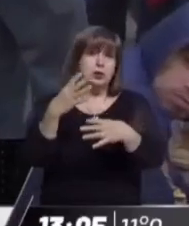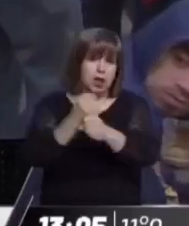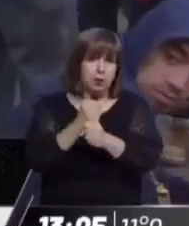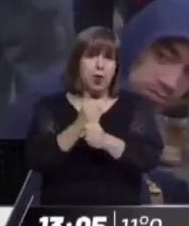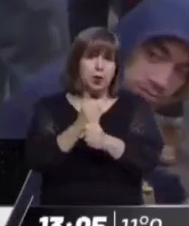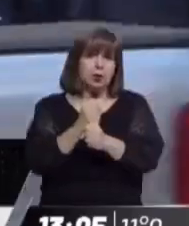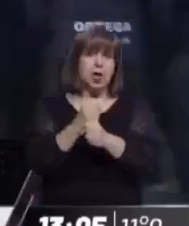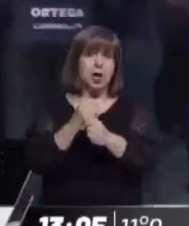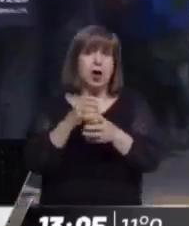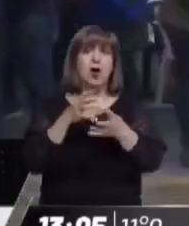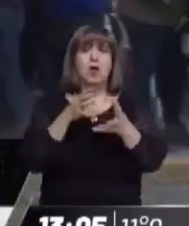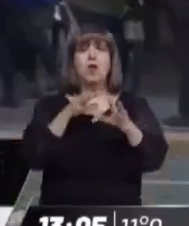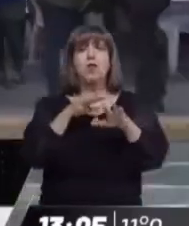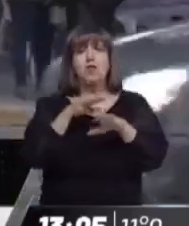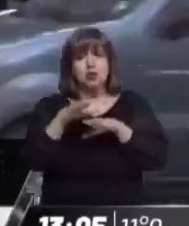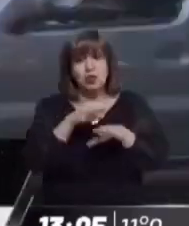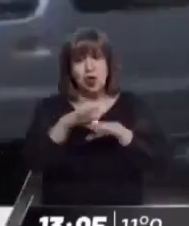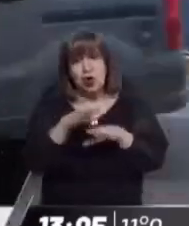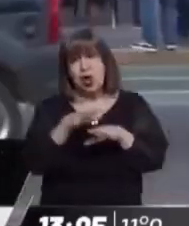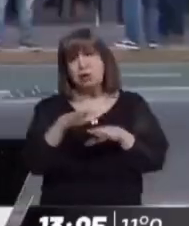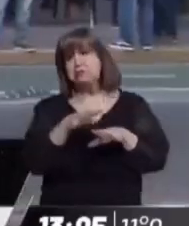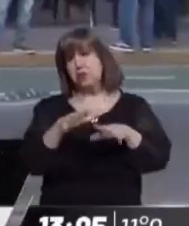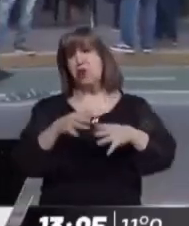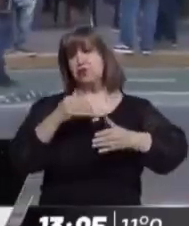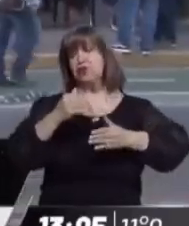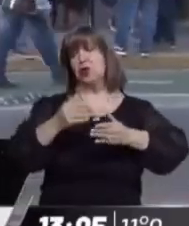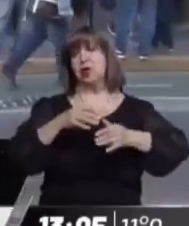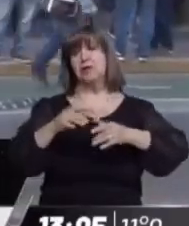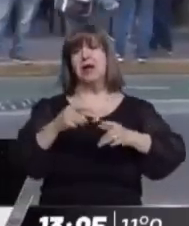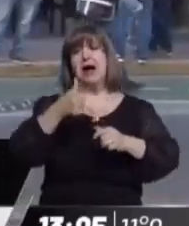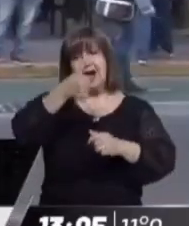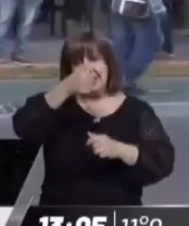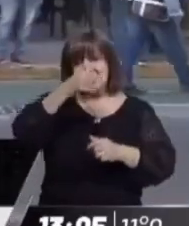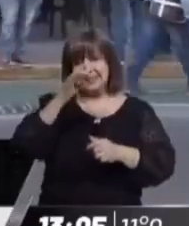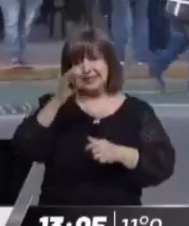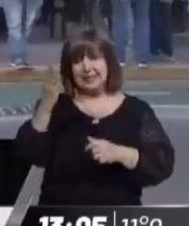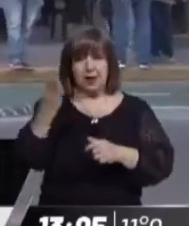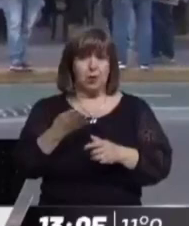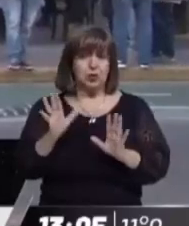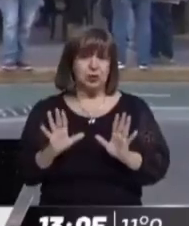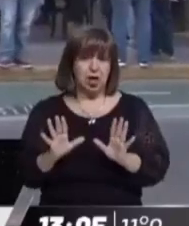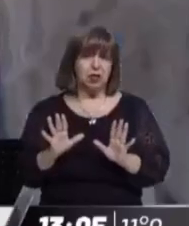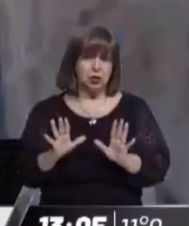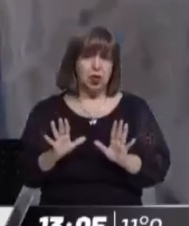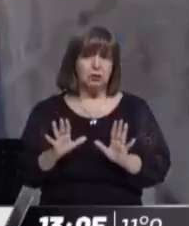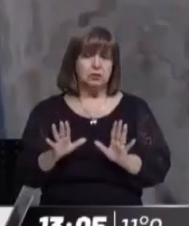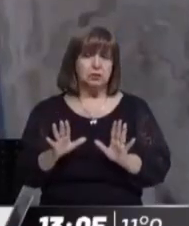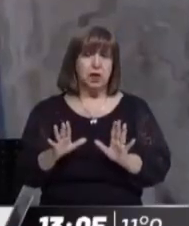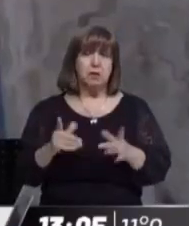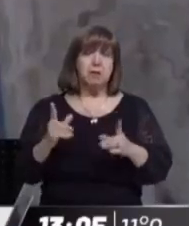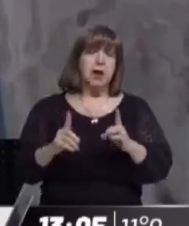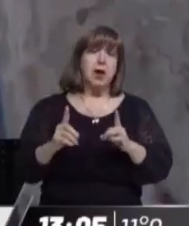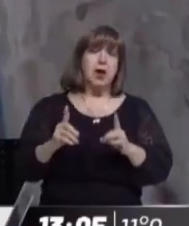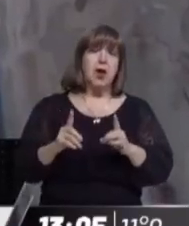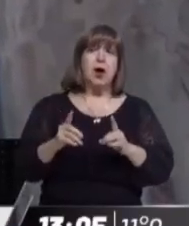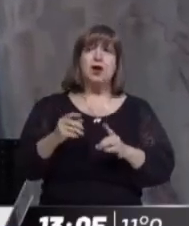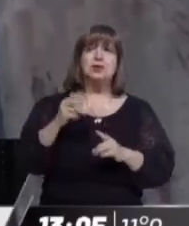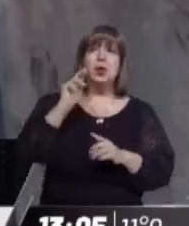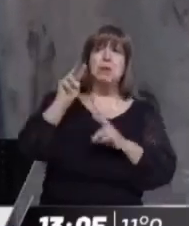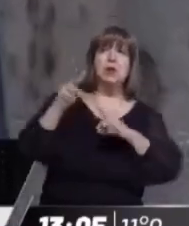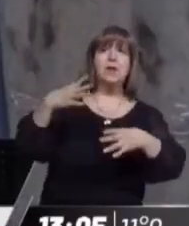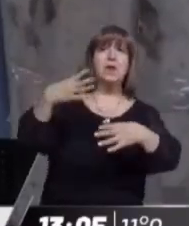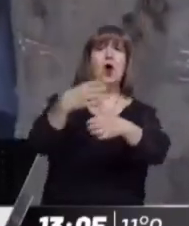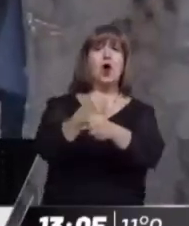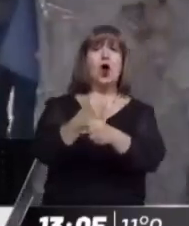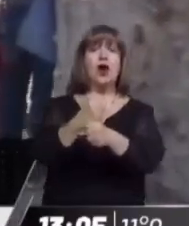es lo que llama la atención, ¿no? Está funcionando al 60%, pero no es el tema que hayan menos colectivos, que van vacíos los colectivos.